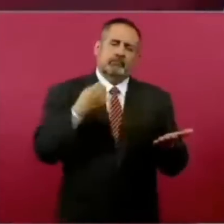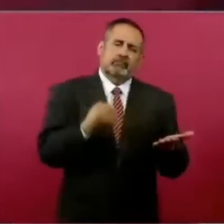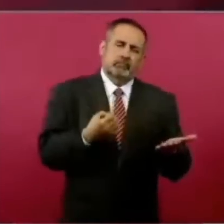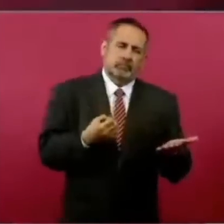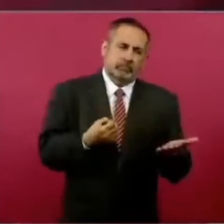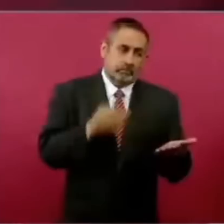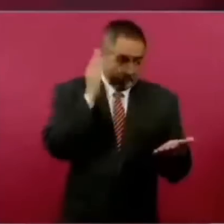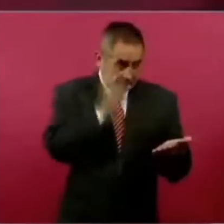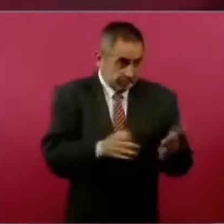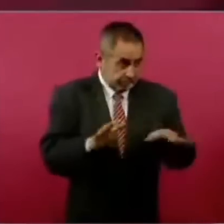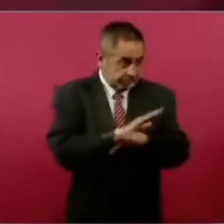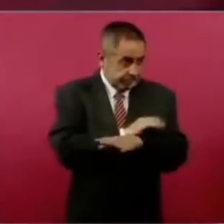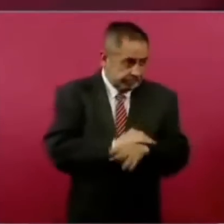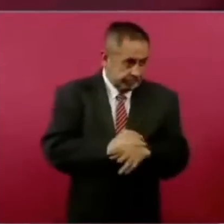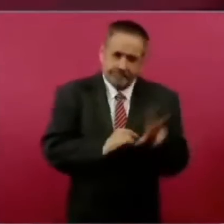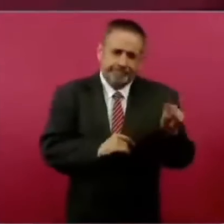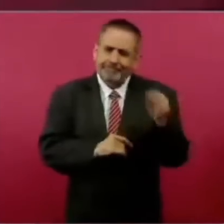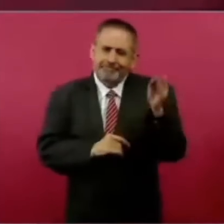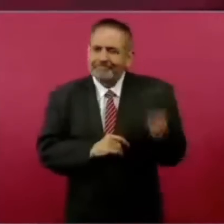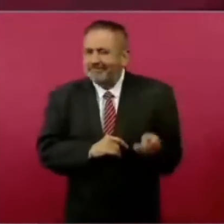Pues no.